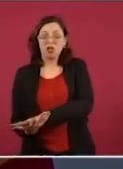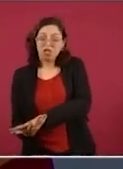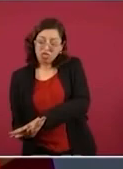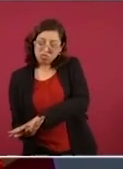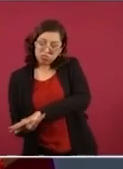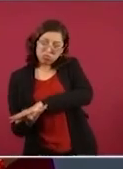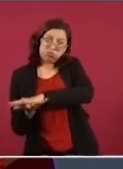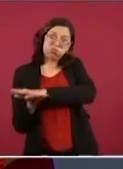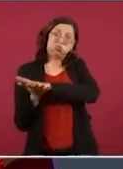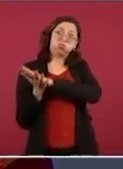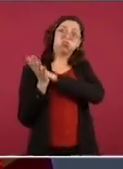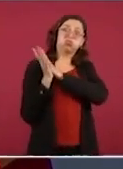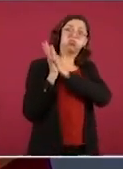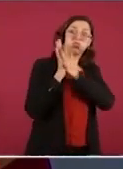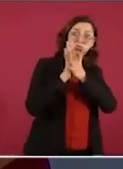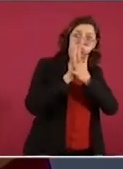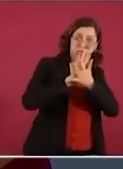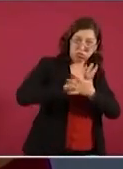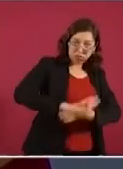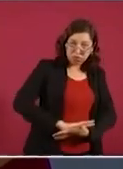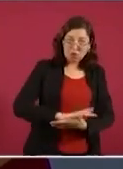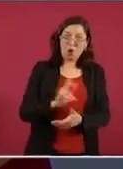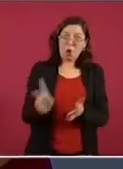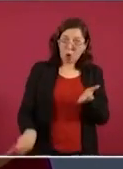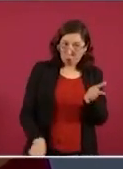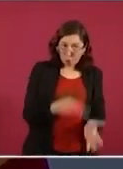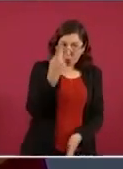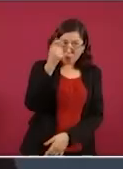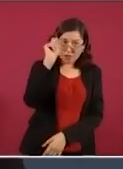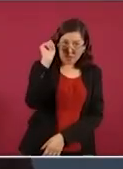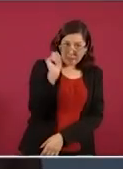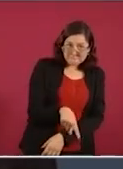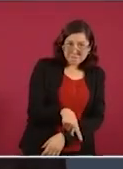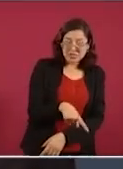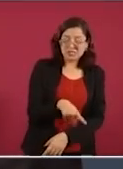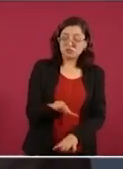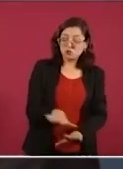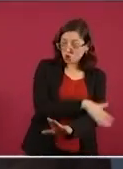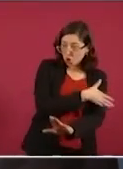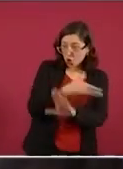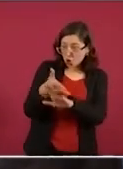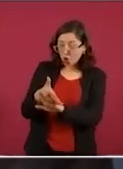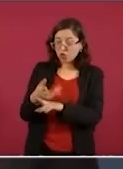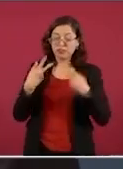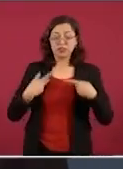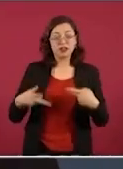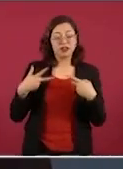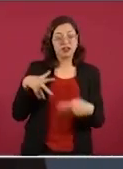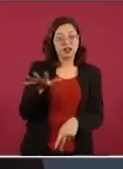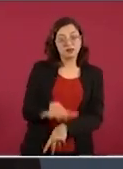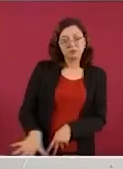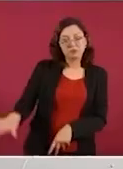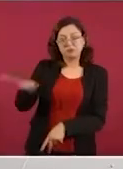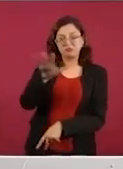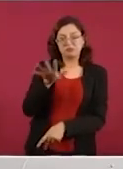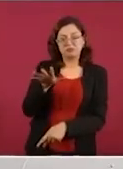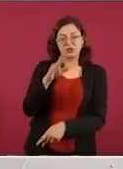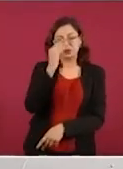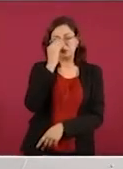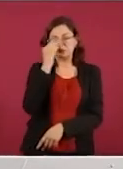regresar a la época de oprobio que